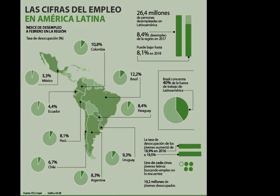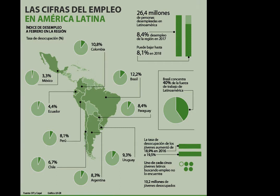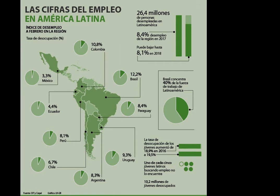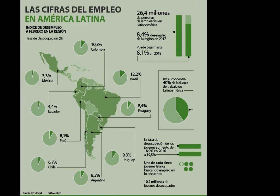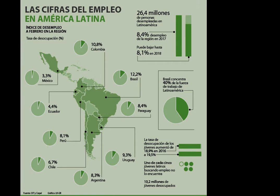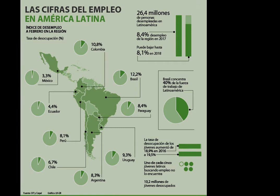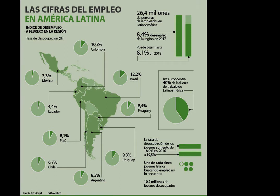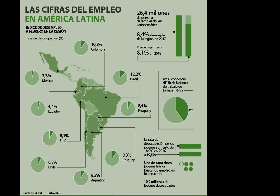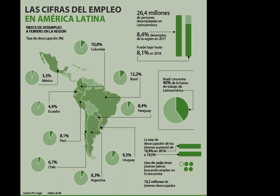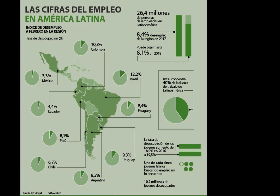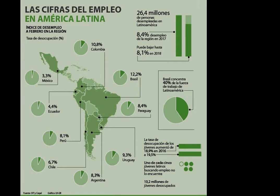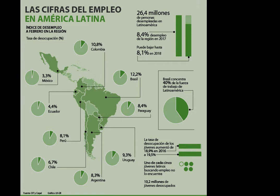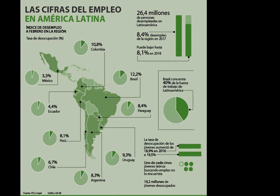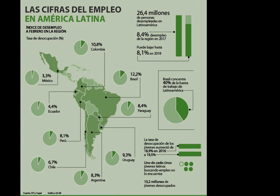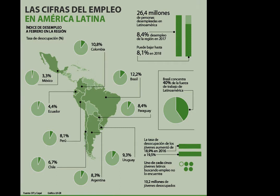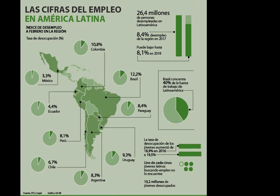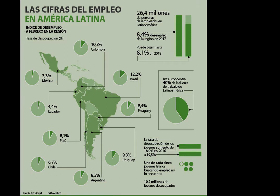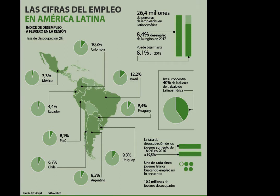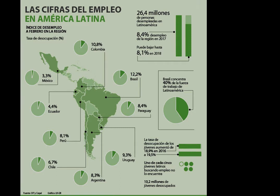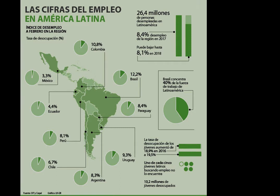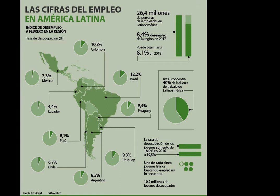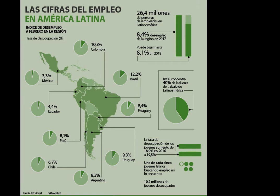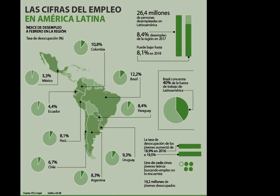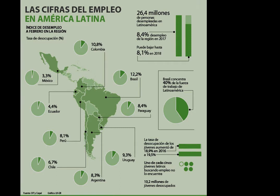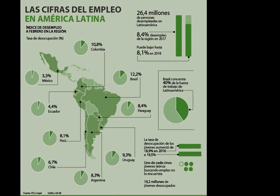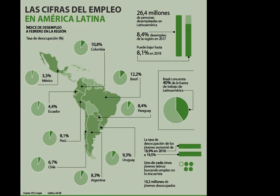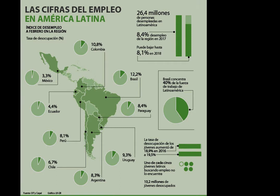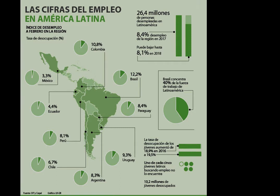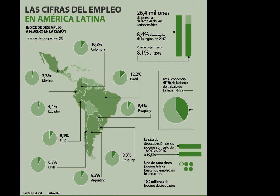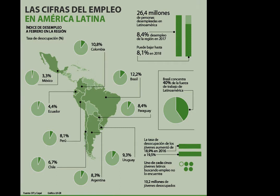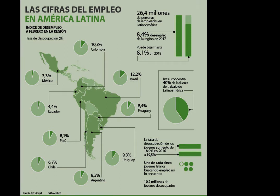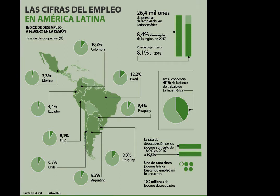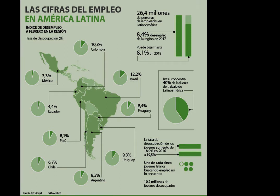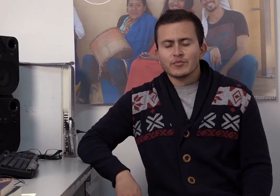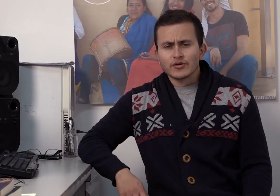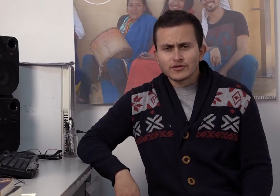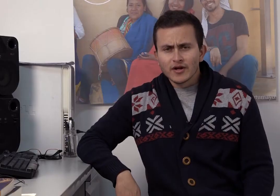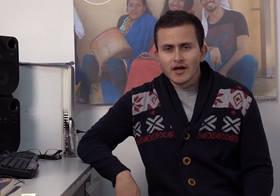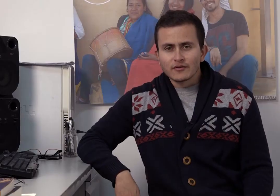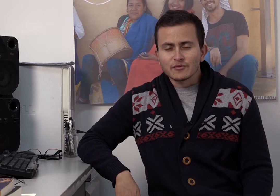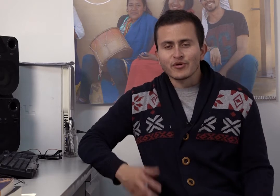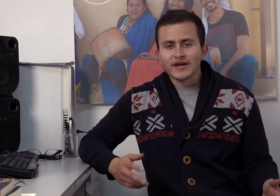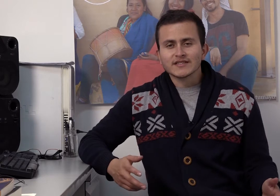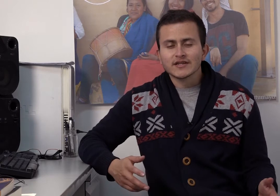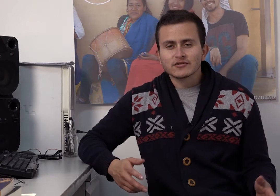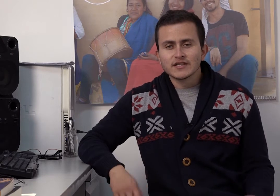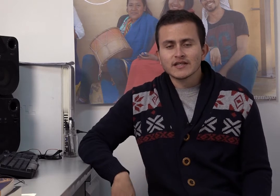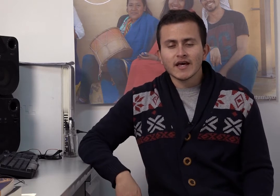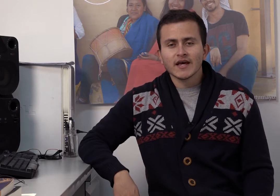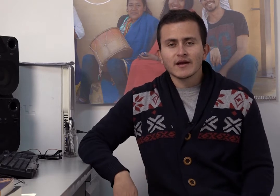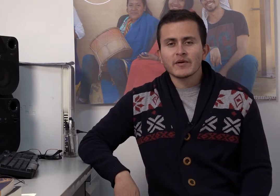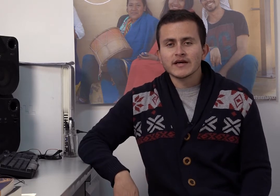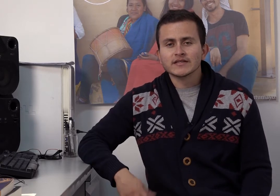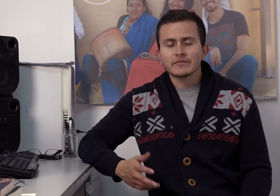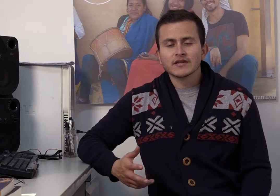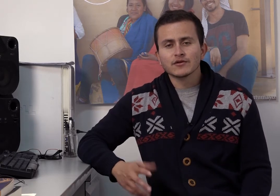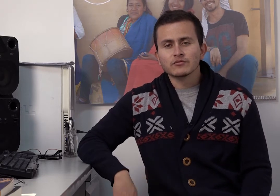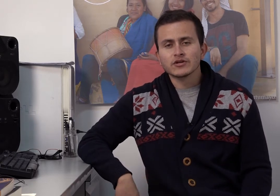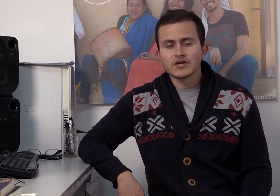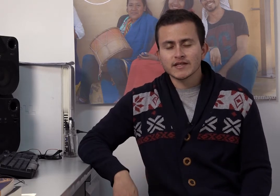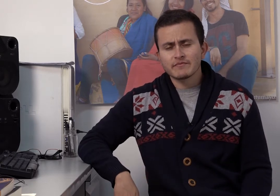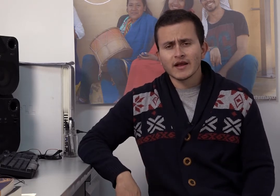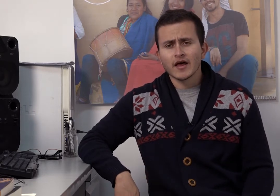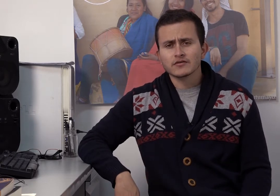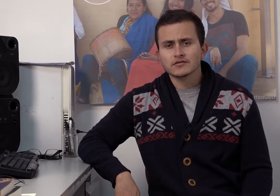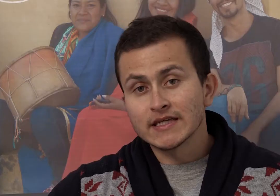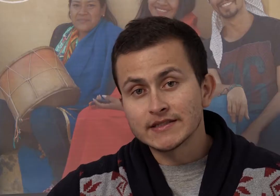por encima del promedio de toda Sudamérica, a pesar de la evidente manipulación de las cifras. Por otro lado, ¿por qué Santos dice que en el país hay 22